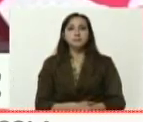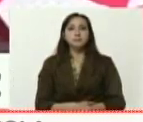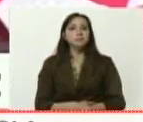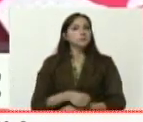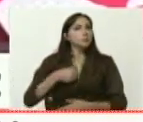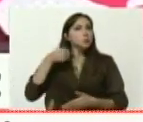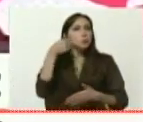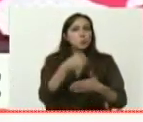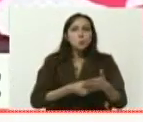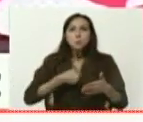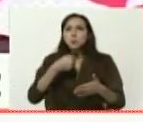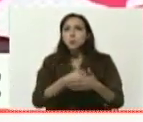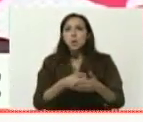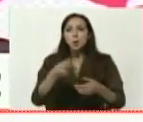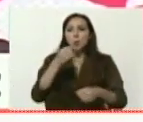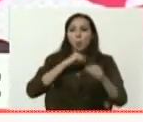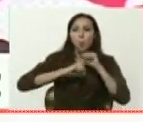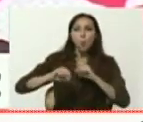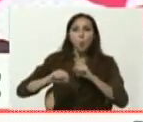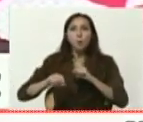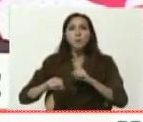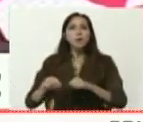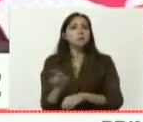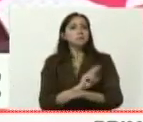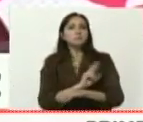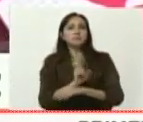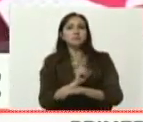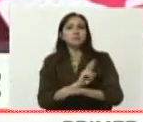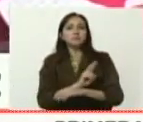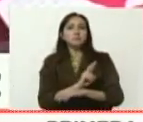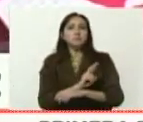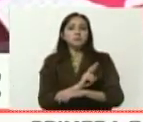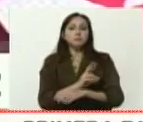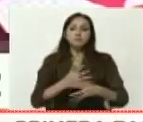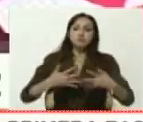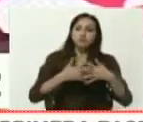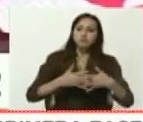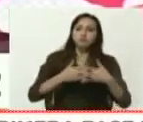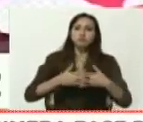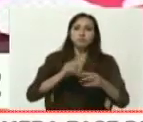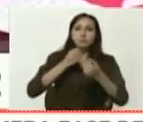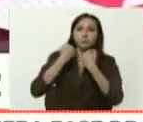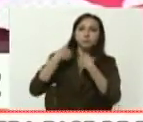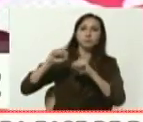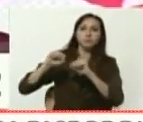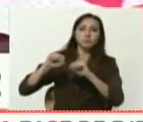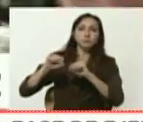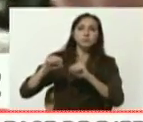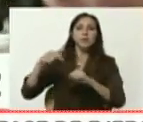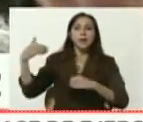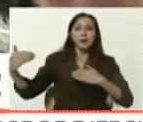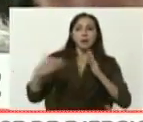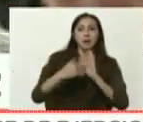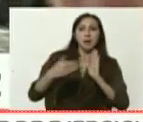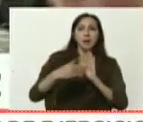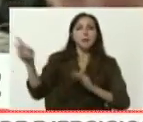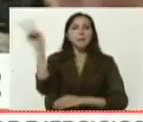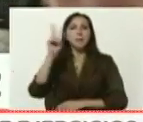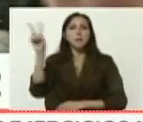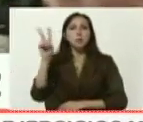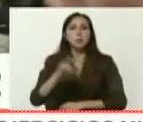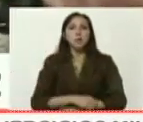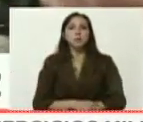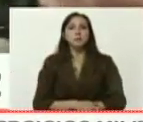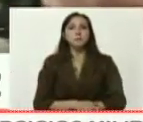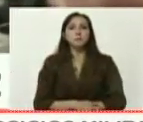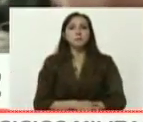lucharon contra las sanciones inmediatas de Estados Unidos impuestas a Venezuela. Está en